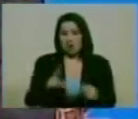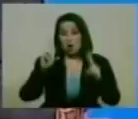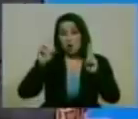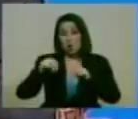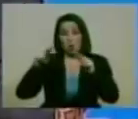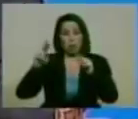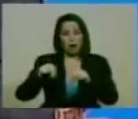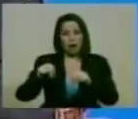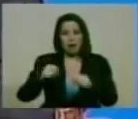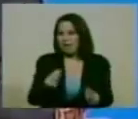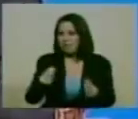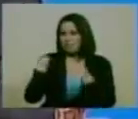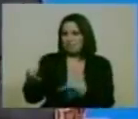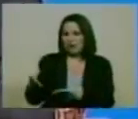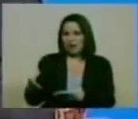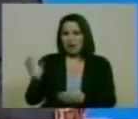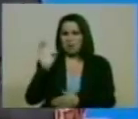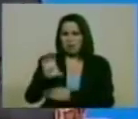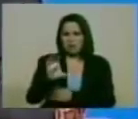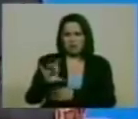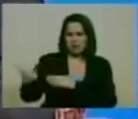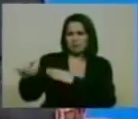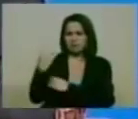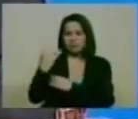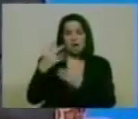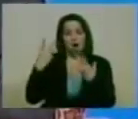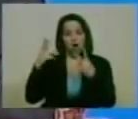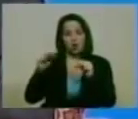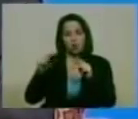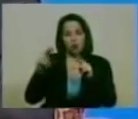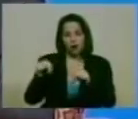que entreguemos y traicionemos la patria.